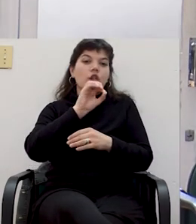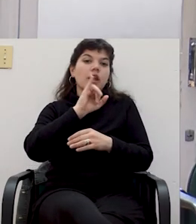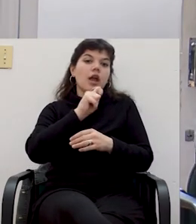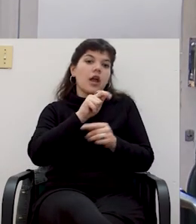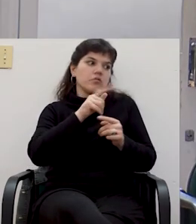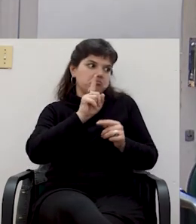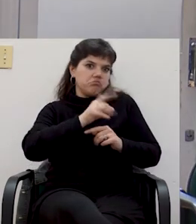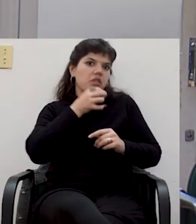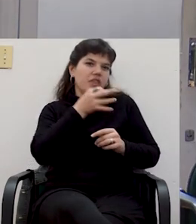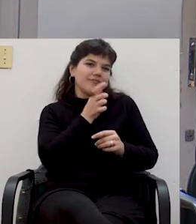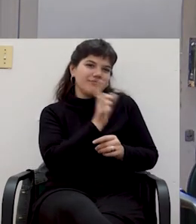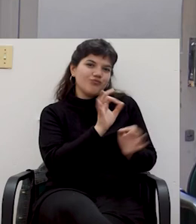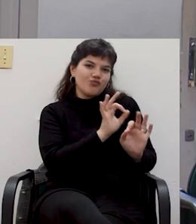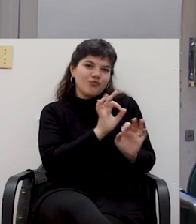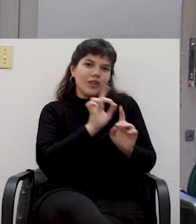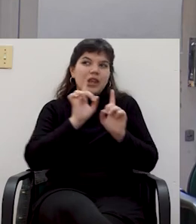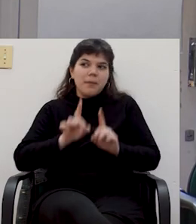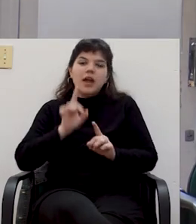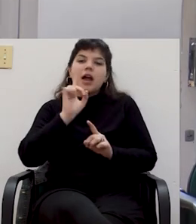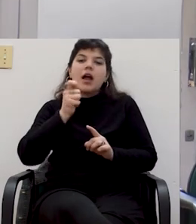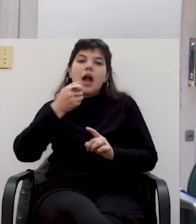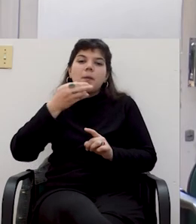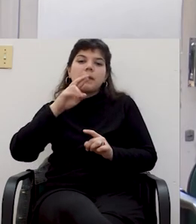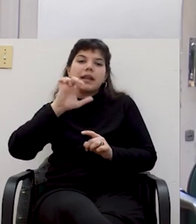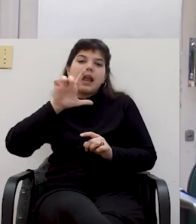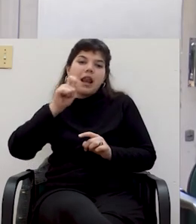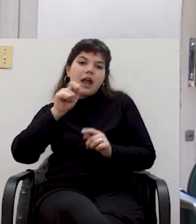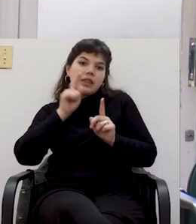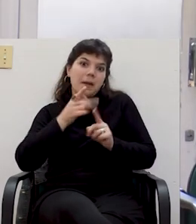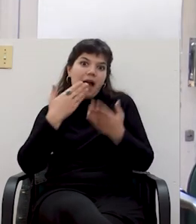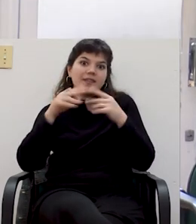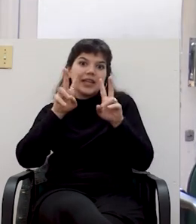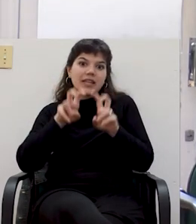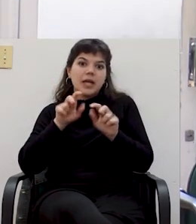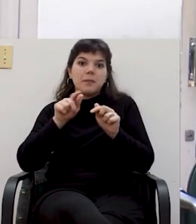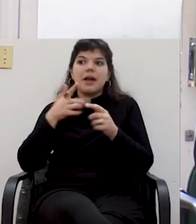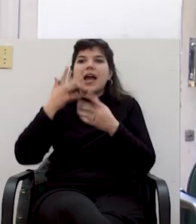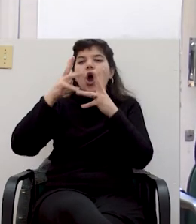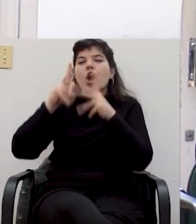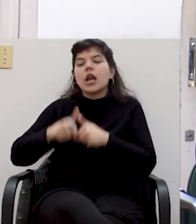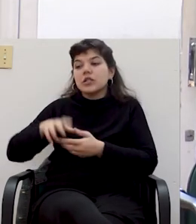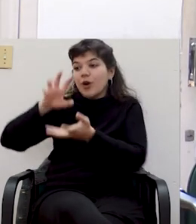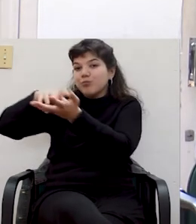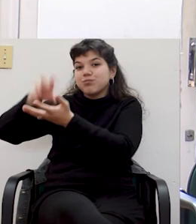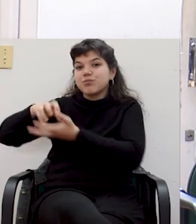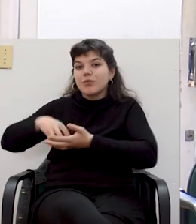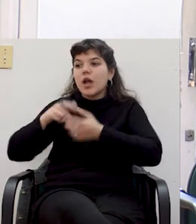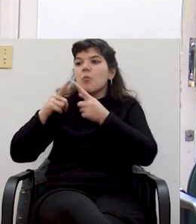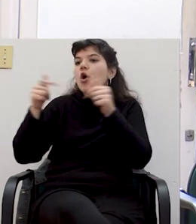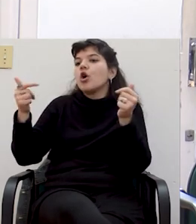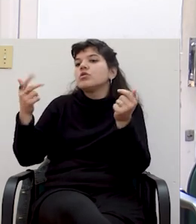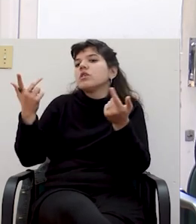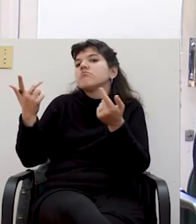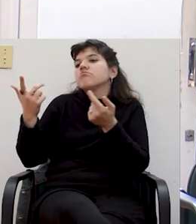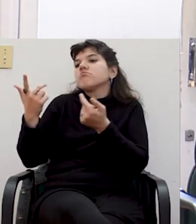hablaba Gabriela sobre ello, las organizaciones también son artefactos artificiales que de